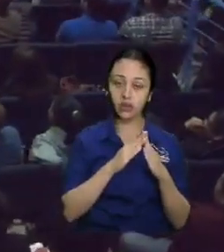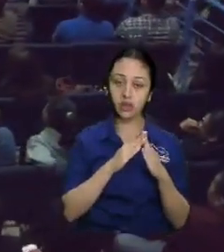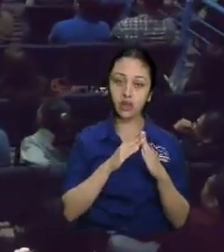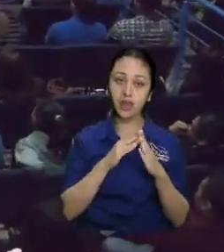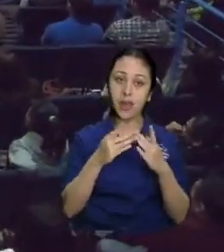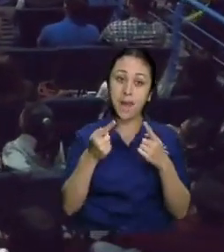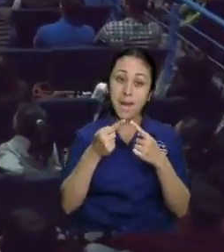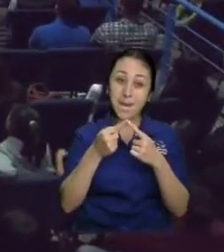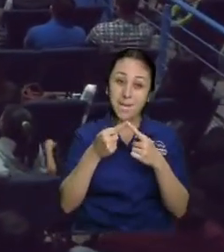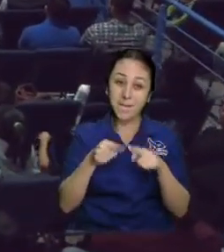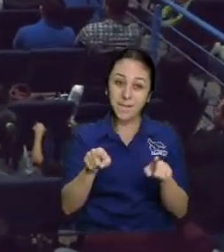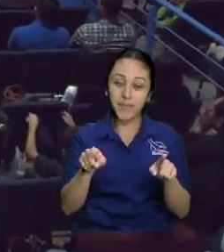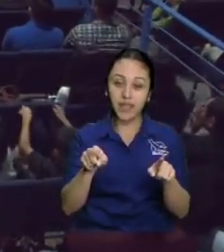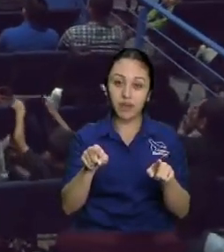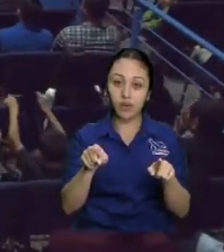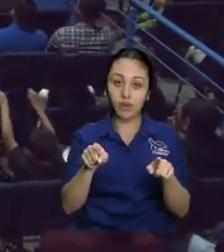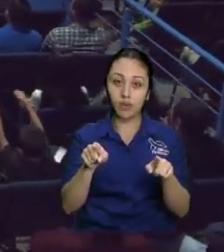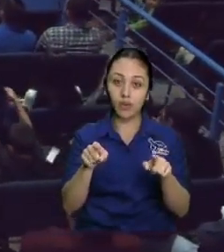su cuarto.